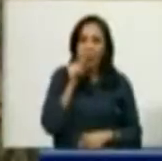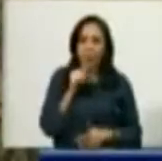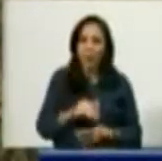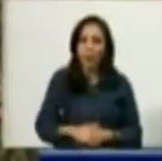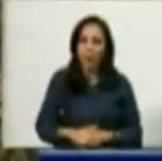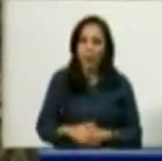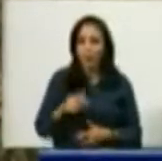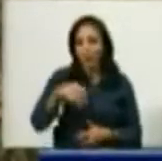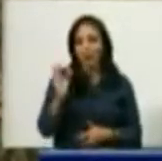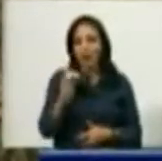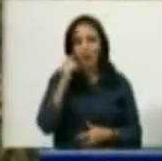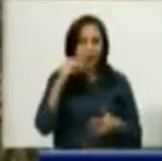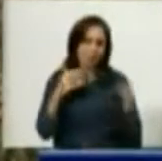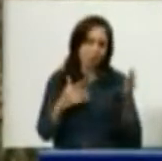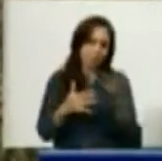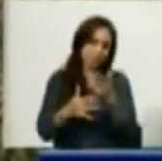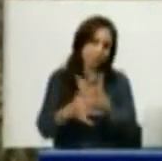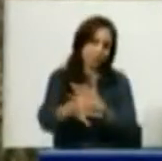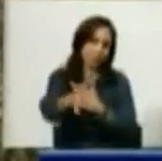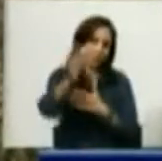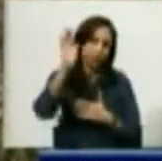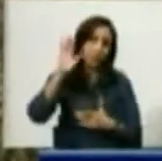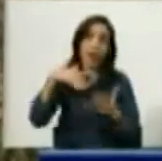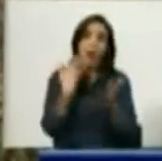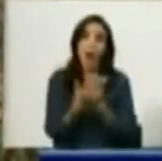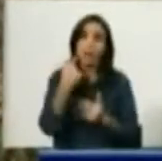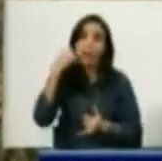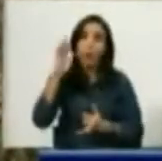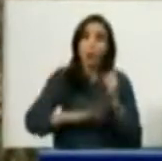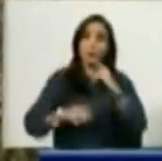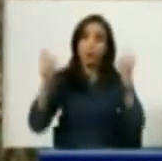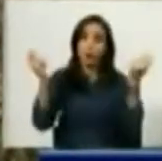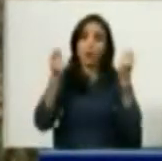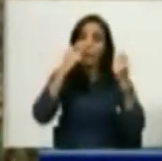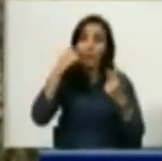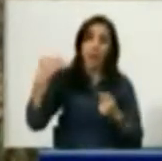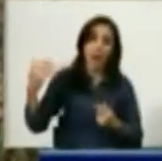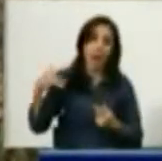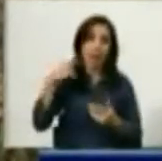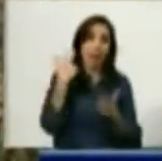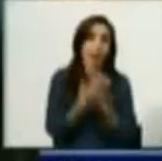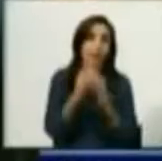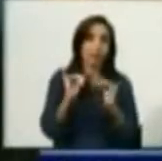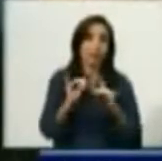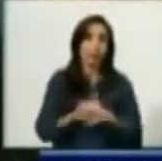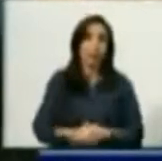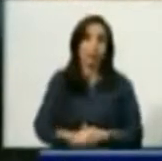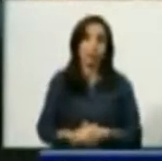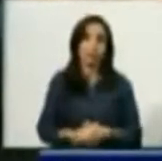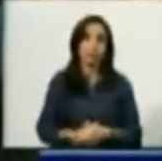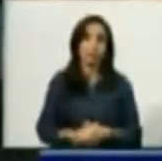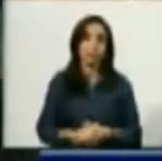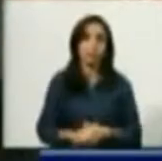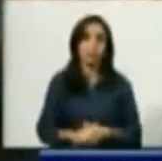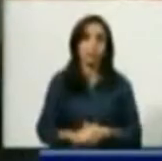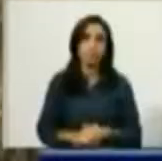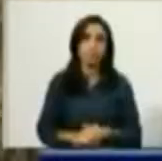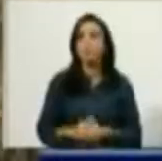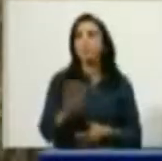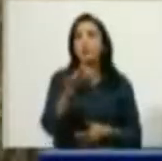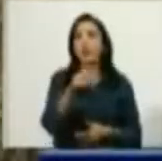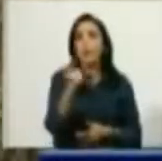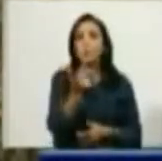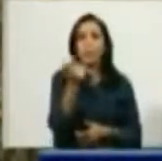de Caracas y así llegamos hasta la última campaña te acuerdas Darío Mira la gente Búscame el artículo